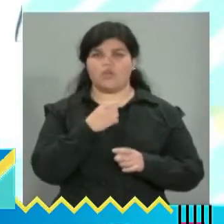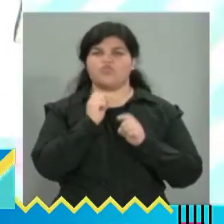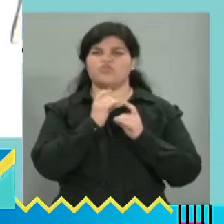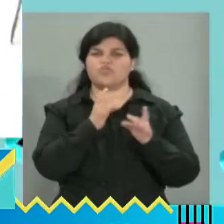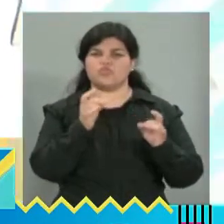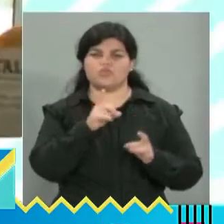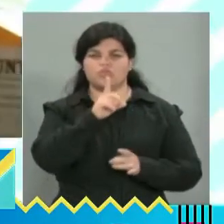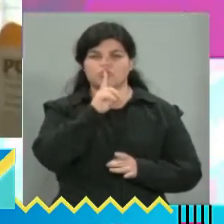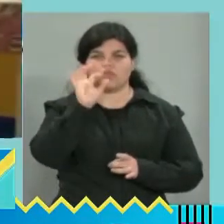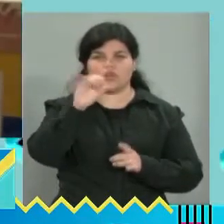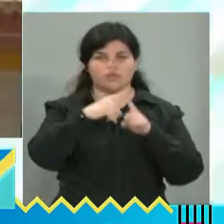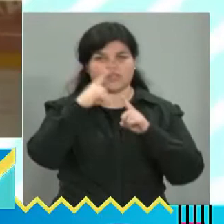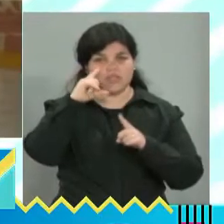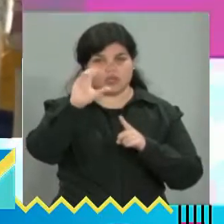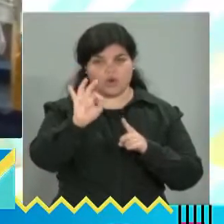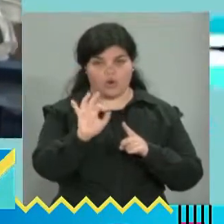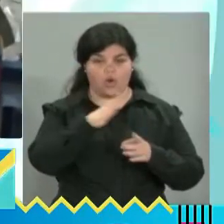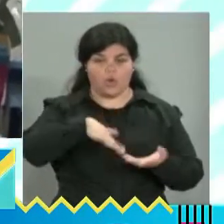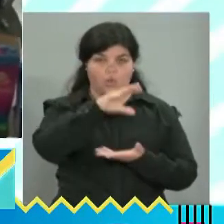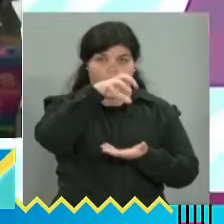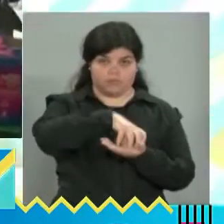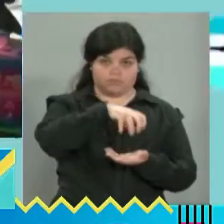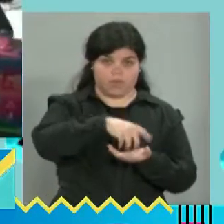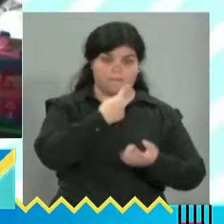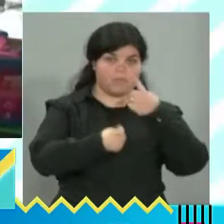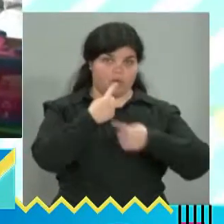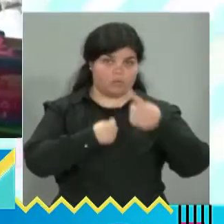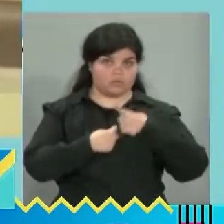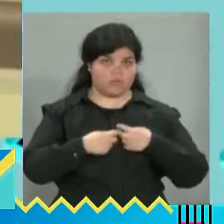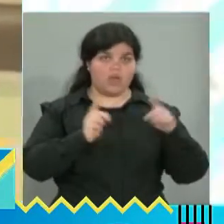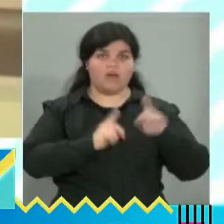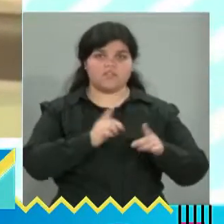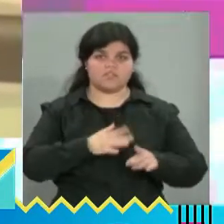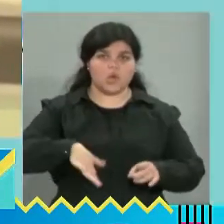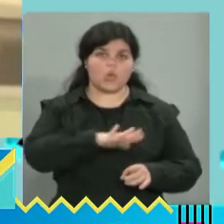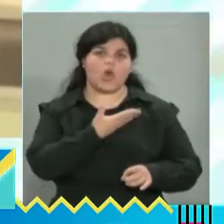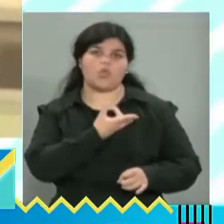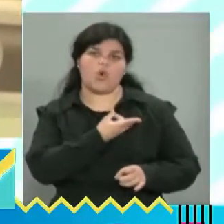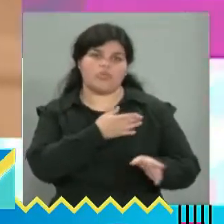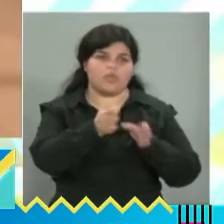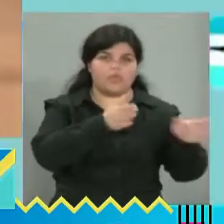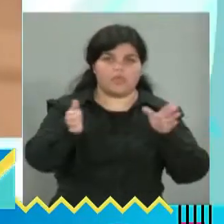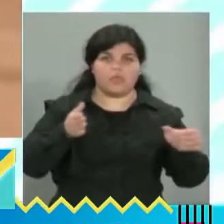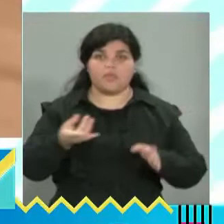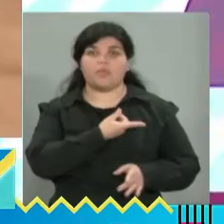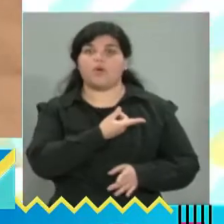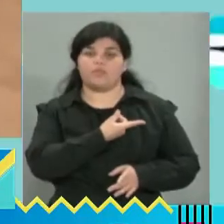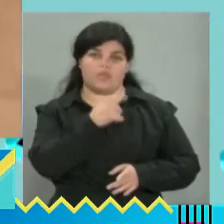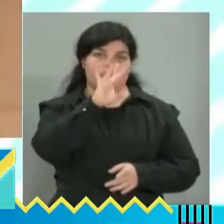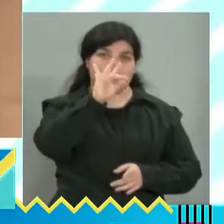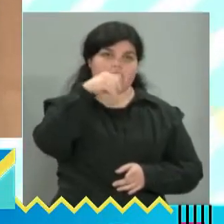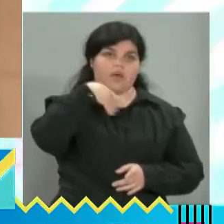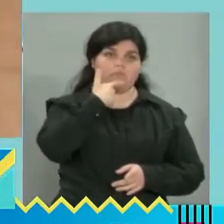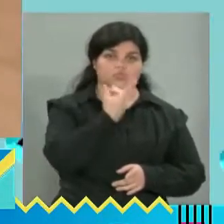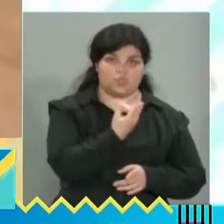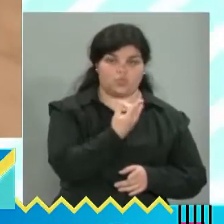tenemos que derivar a un paciente que quiere dejar de fumar, contamos con pocos centros, el de referencia, que es el de DAMSU, que